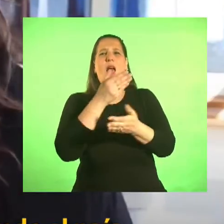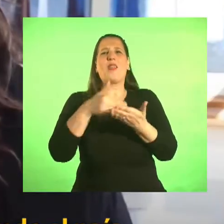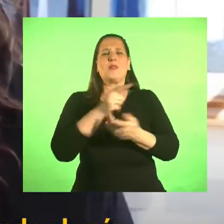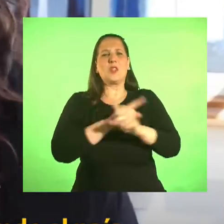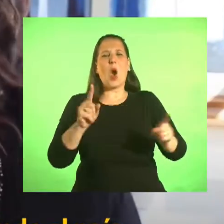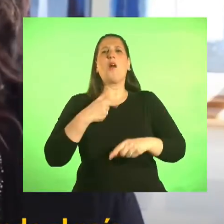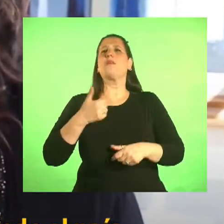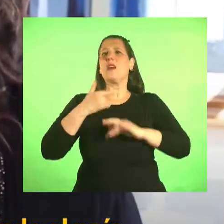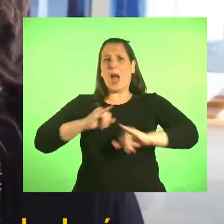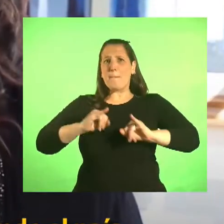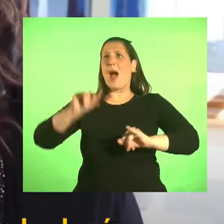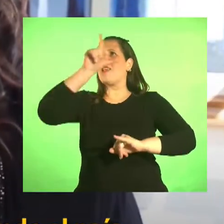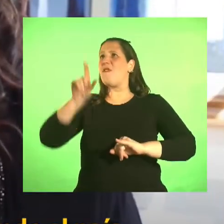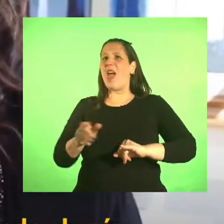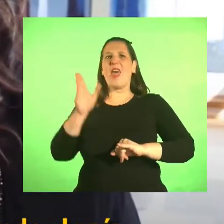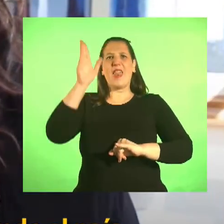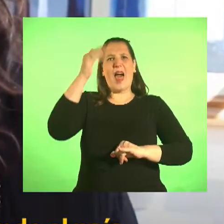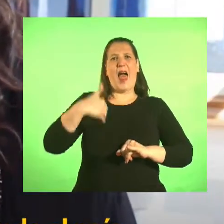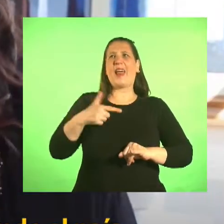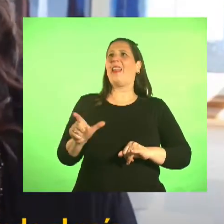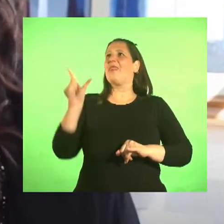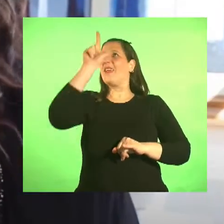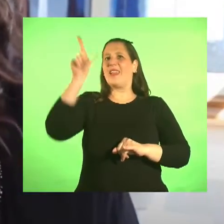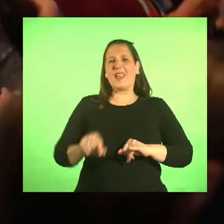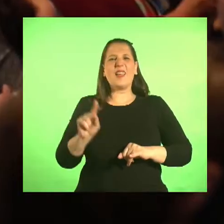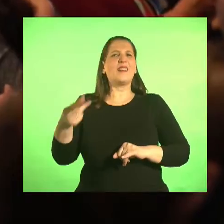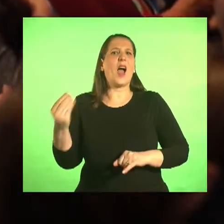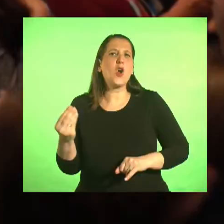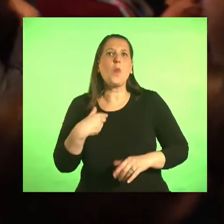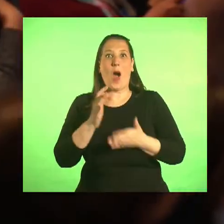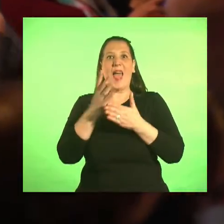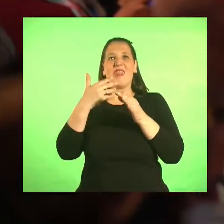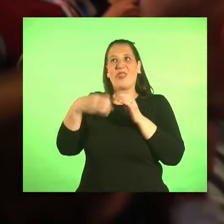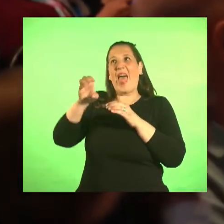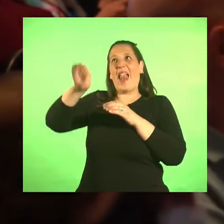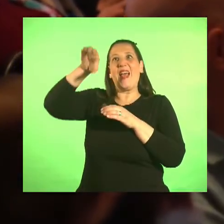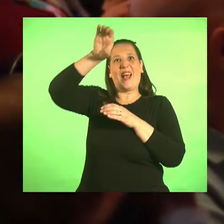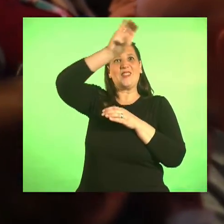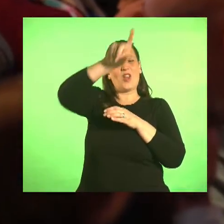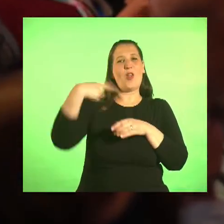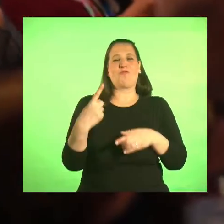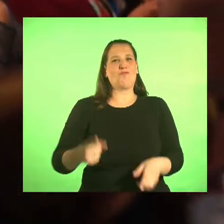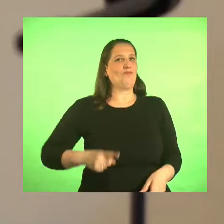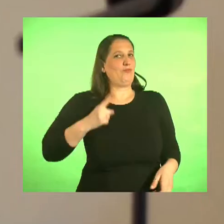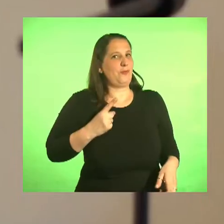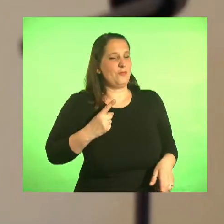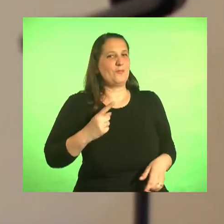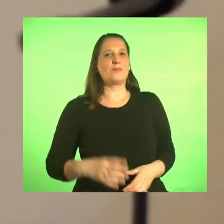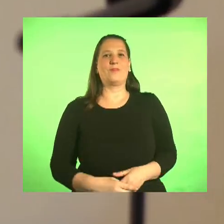todo el territorio, a través de nuestras delegaciones, realmente nos enorgullece.